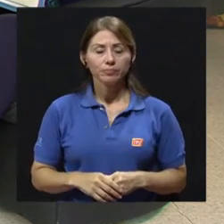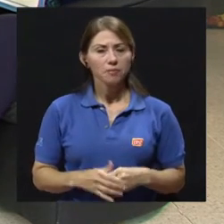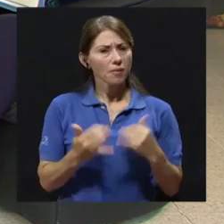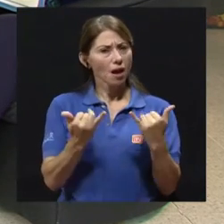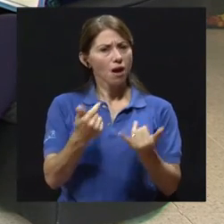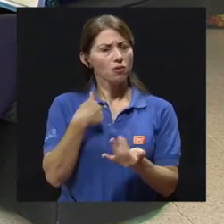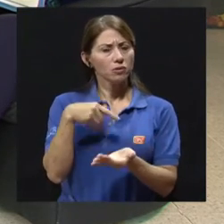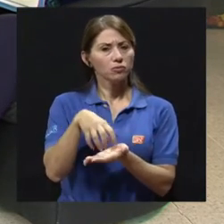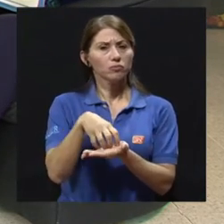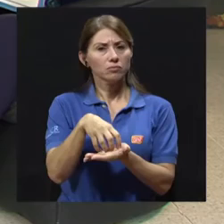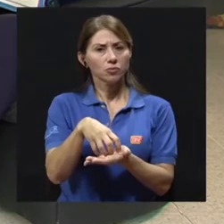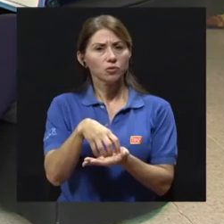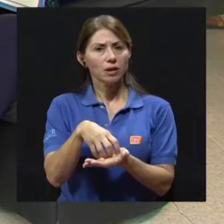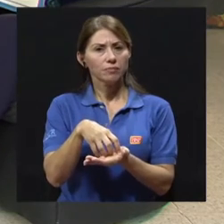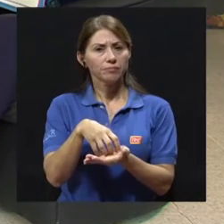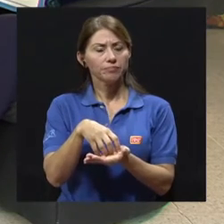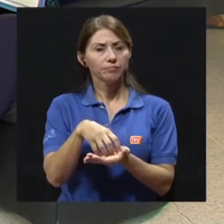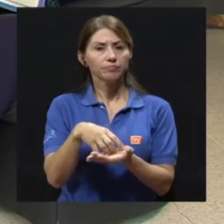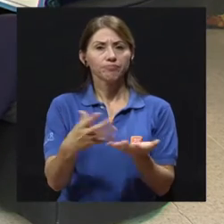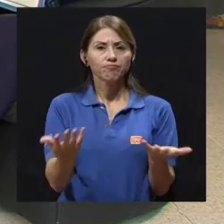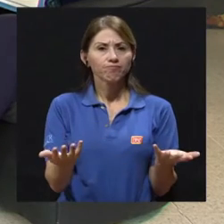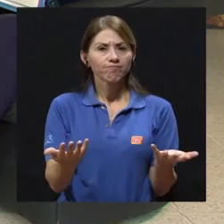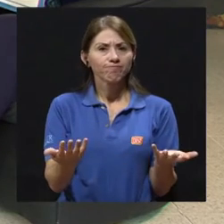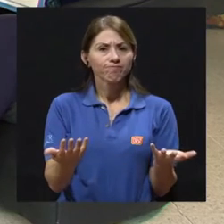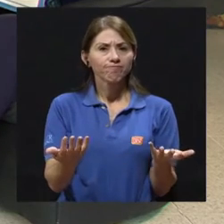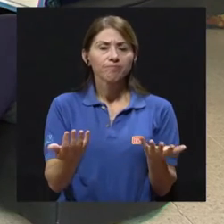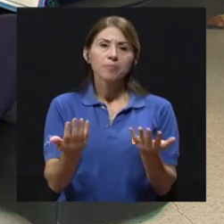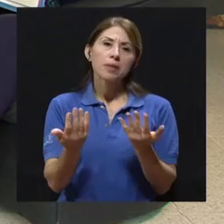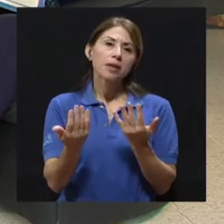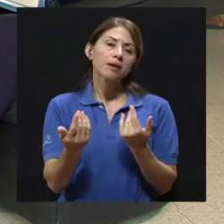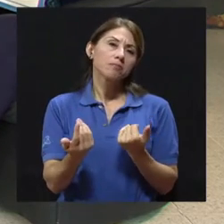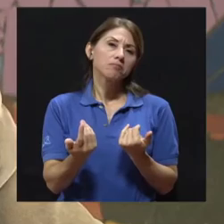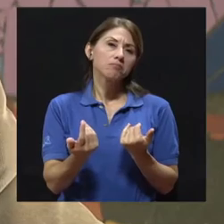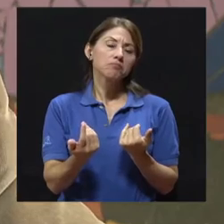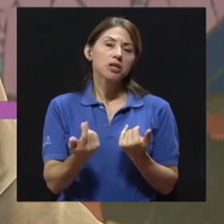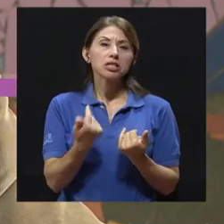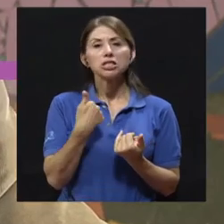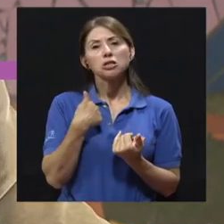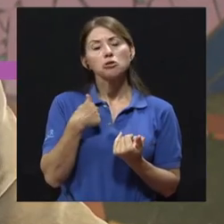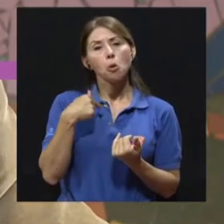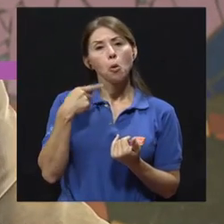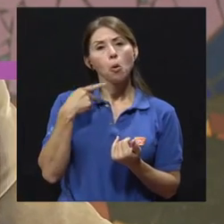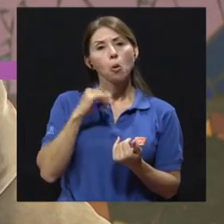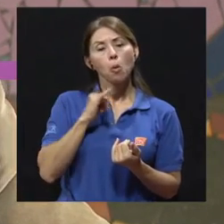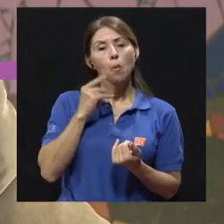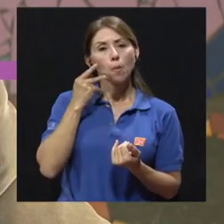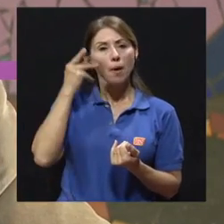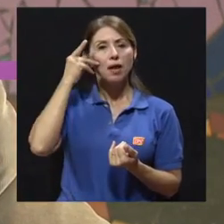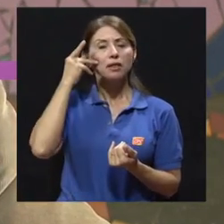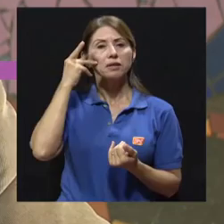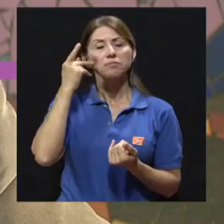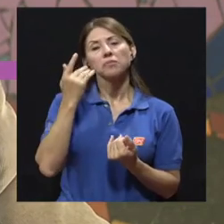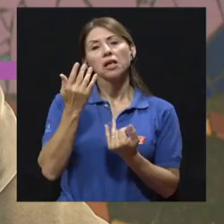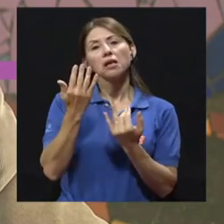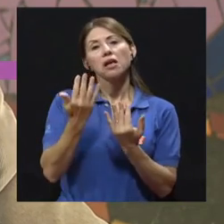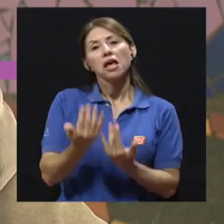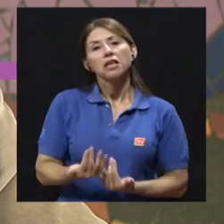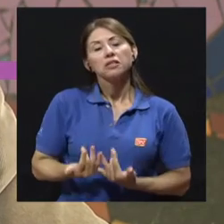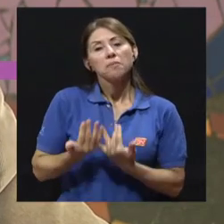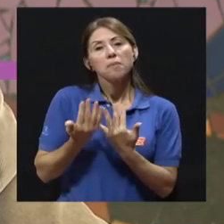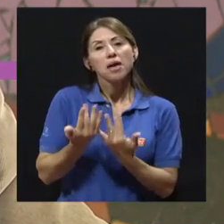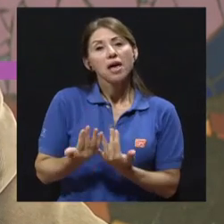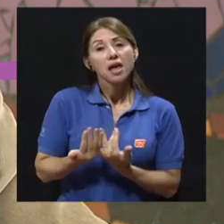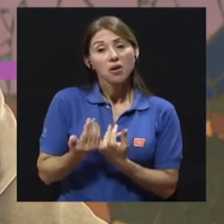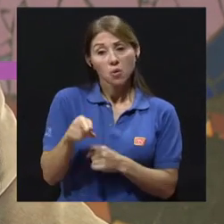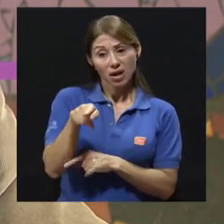que me surge es si es un buen momento esperar a que en la escuela o en el colegio se hable de algún caso de